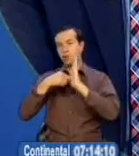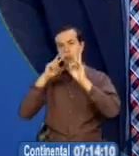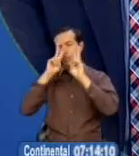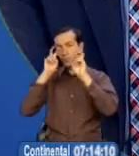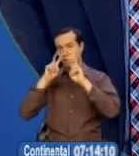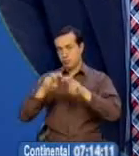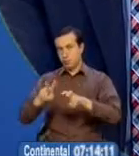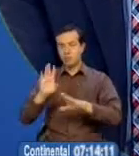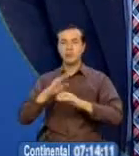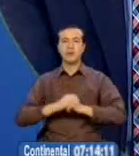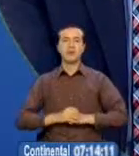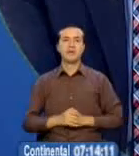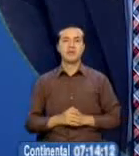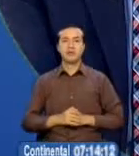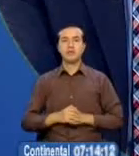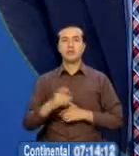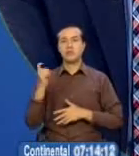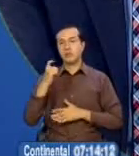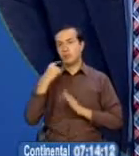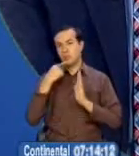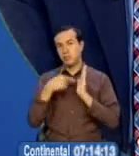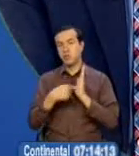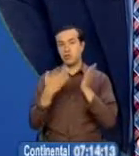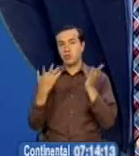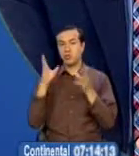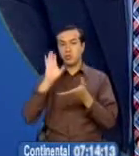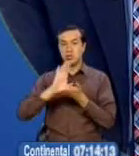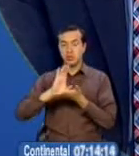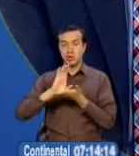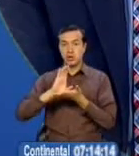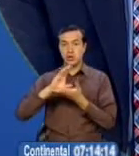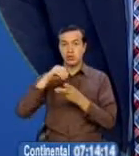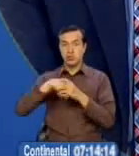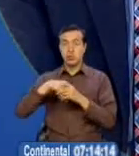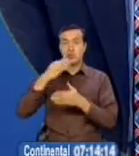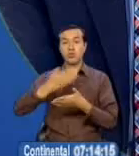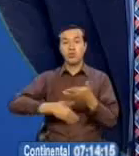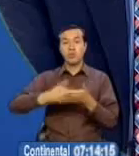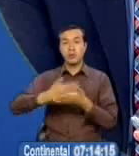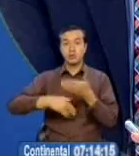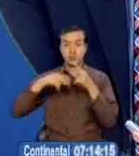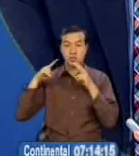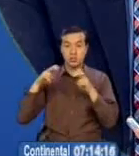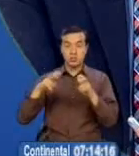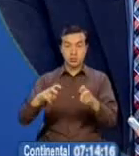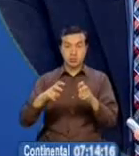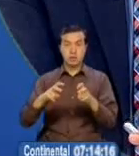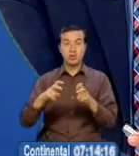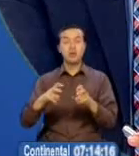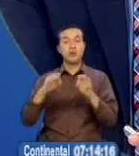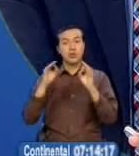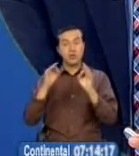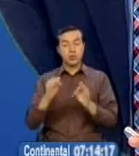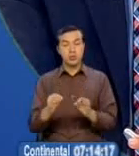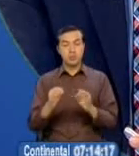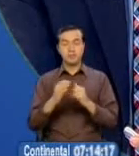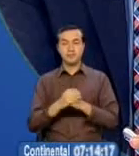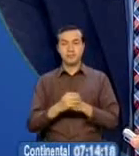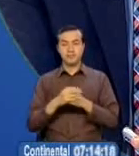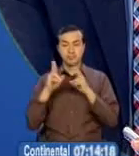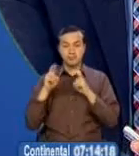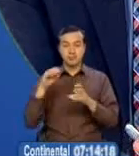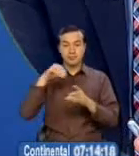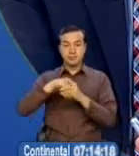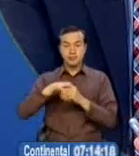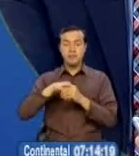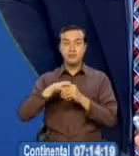ya que lo mencioné. Requiere, por ejemplo, un centro de documentación y archivo que permita establecer una